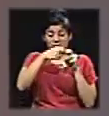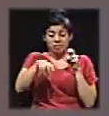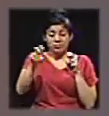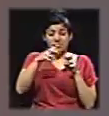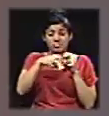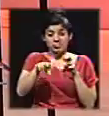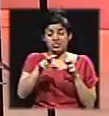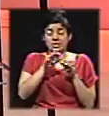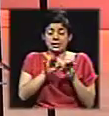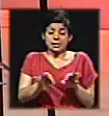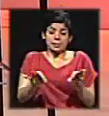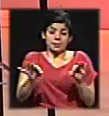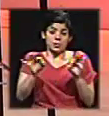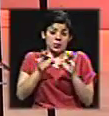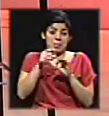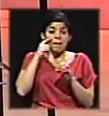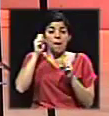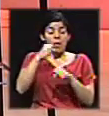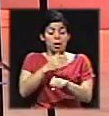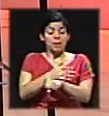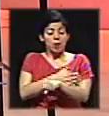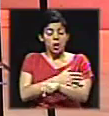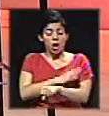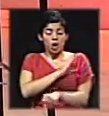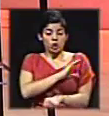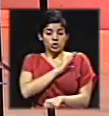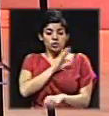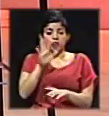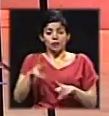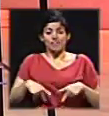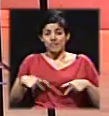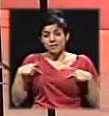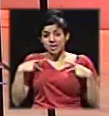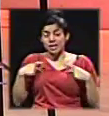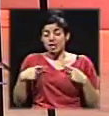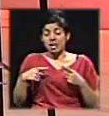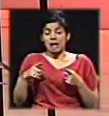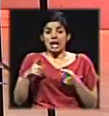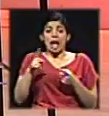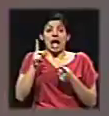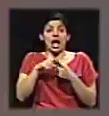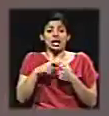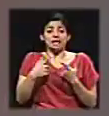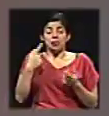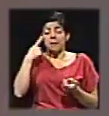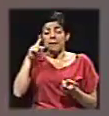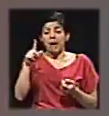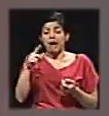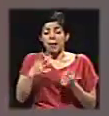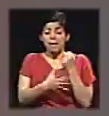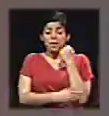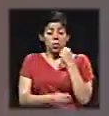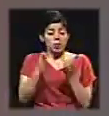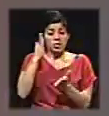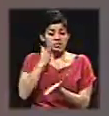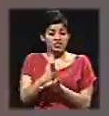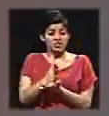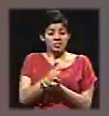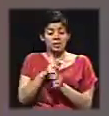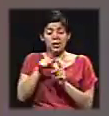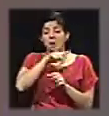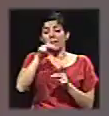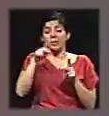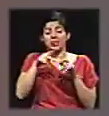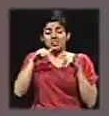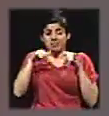son importantes para mejorar las condiciones de vida, incluso en algunos casos hasta para salir de la pobreza, no se van a mover a